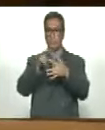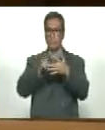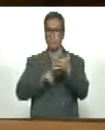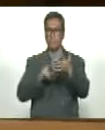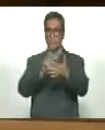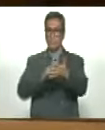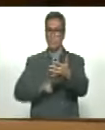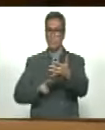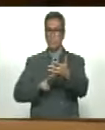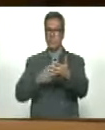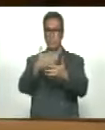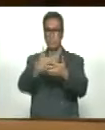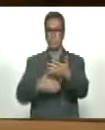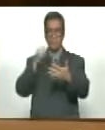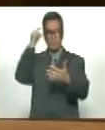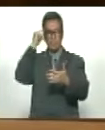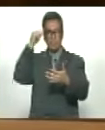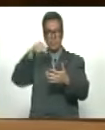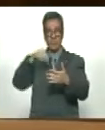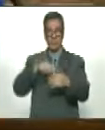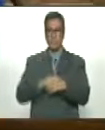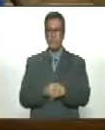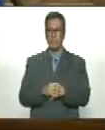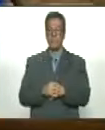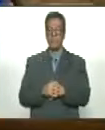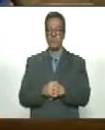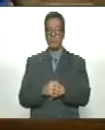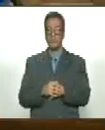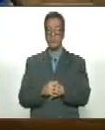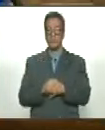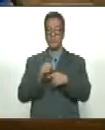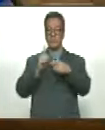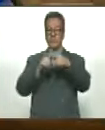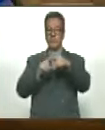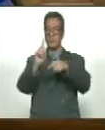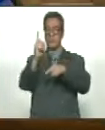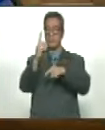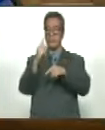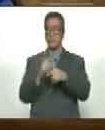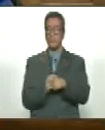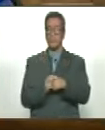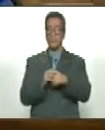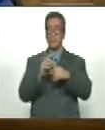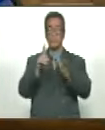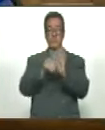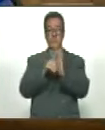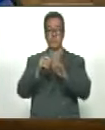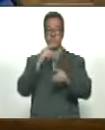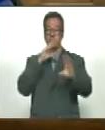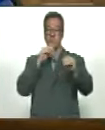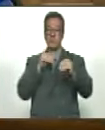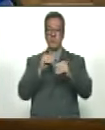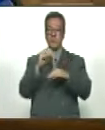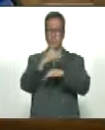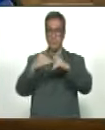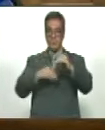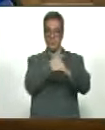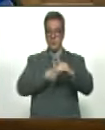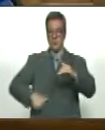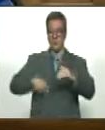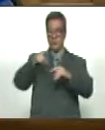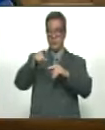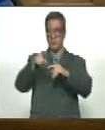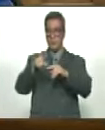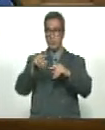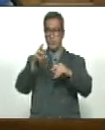lectura a la propuesta de orden del día. Punto número 1. Derecho de palabra de la vicepresidenta